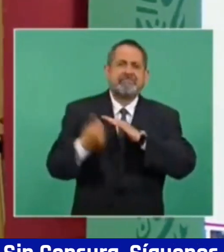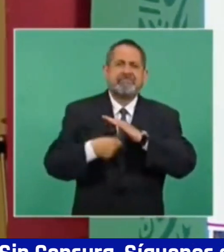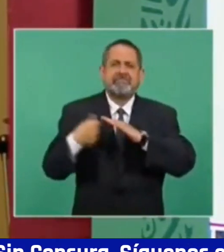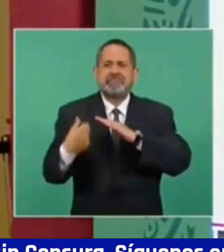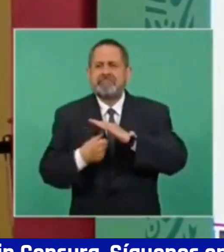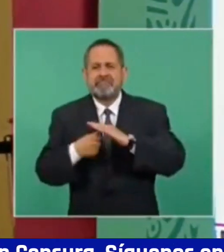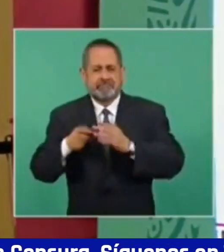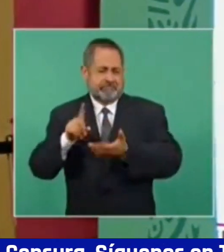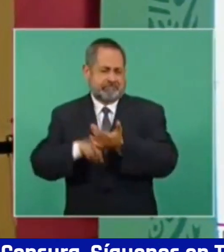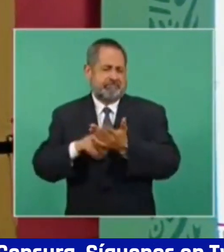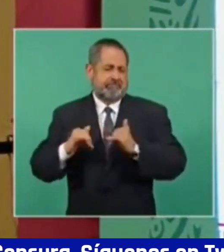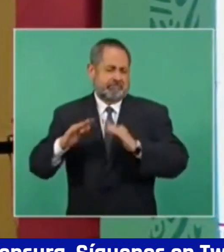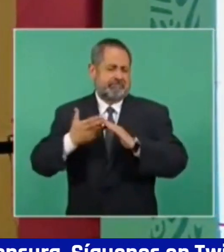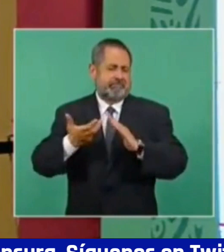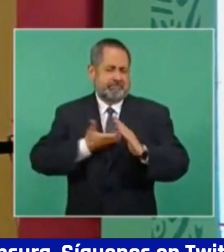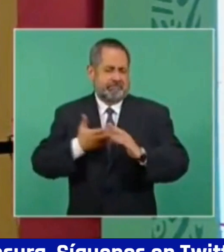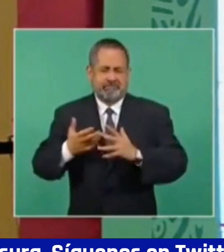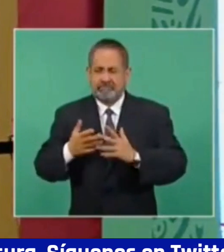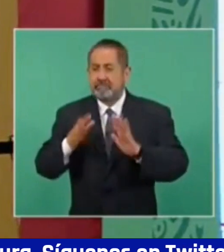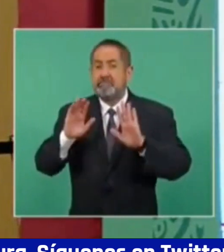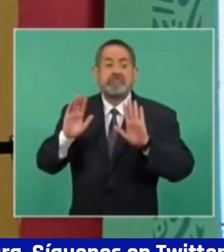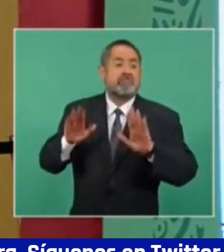sin darse cuenta que afuera